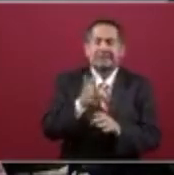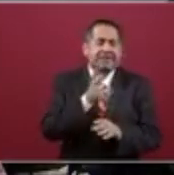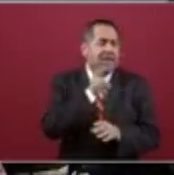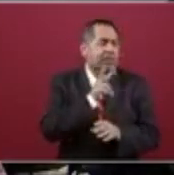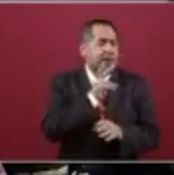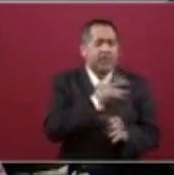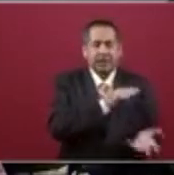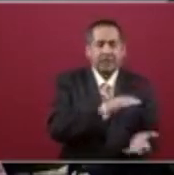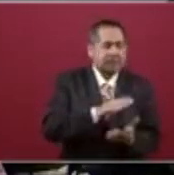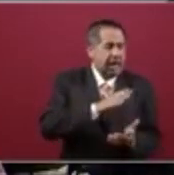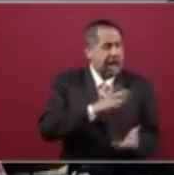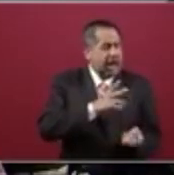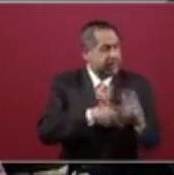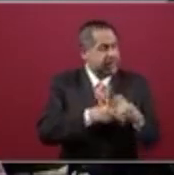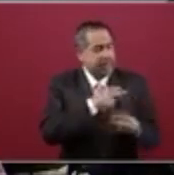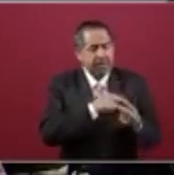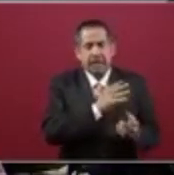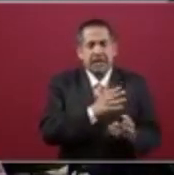que olvidar que una